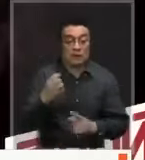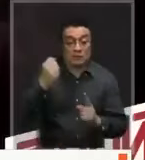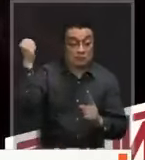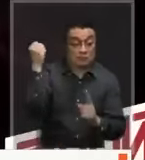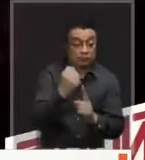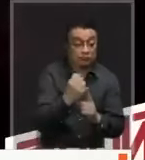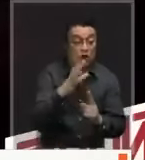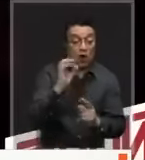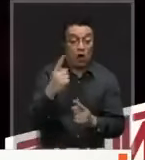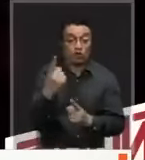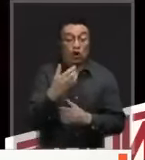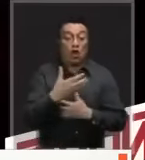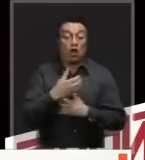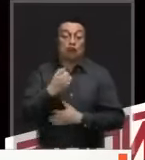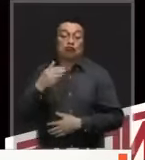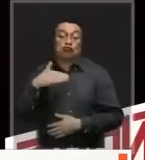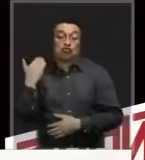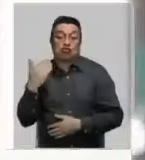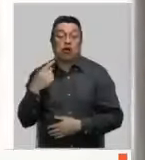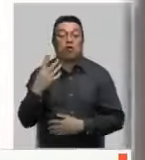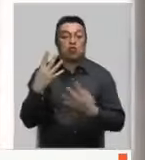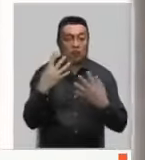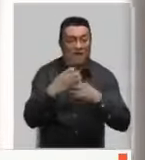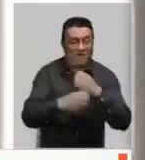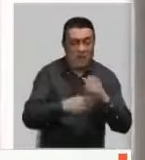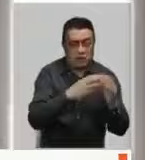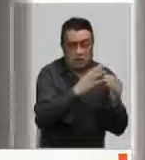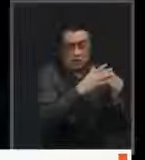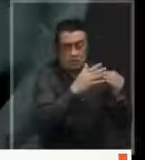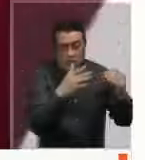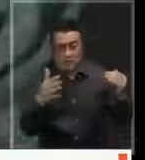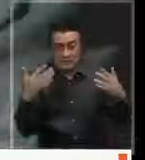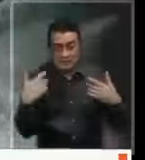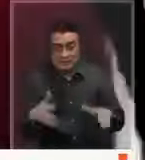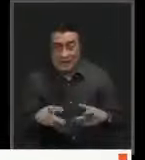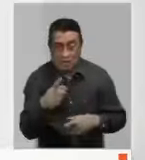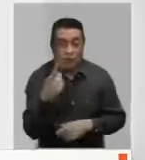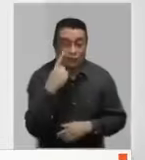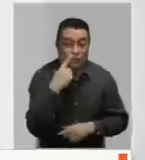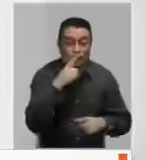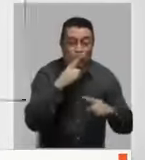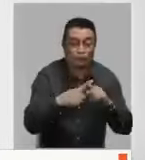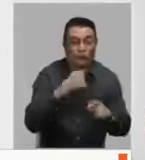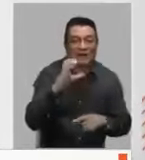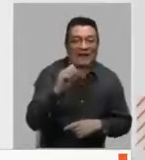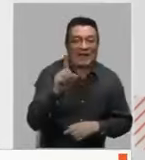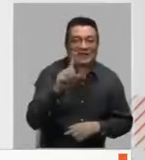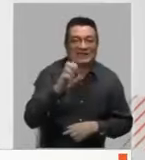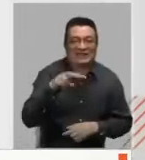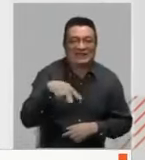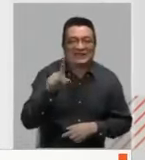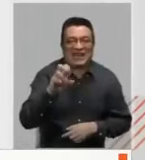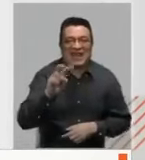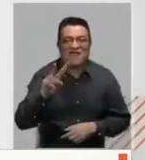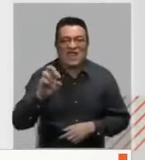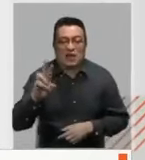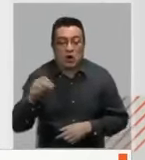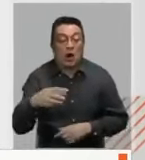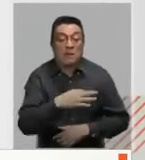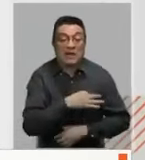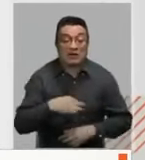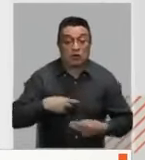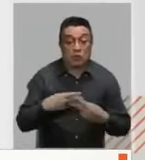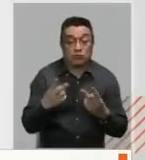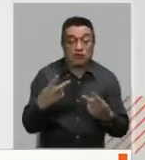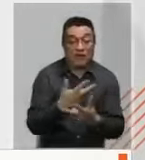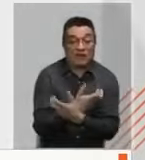o suicidio a 9 años de la muerte del rapero Tyron González Orama, más conocido como Canserbero, el Ministerio Público venezolano